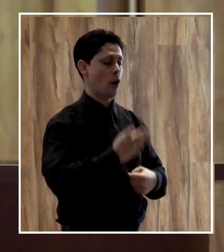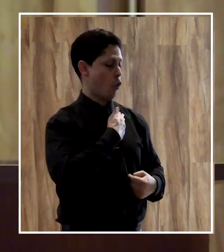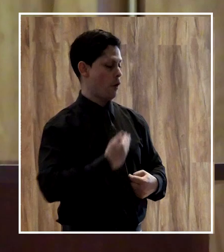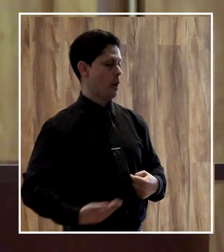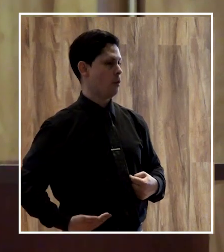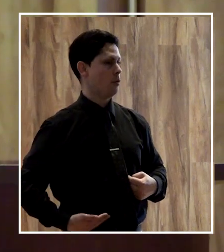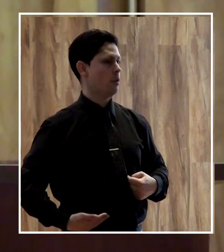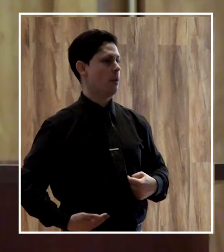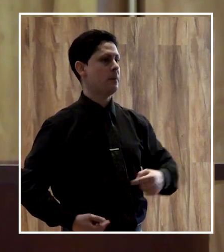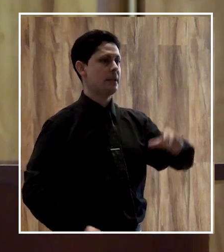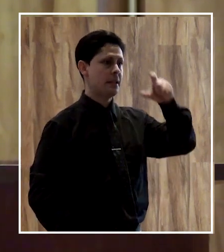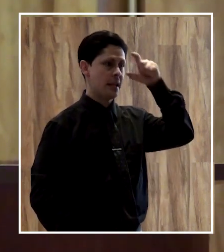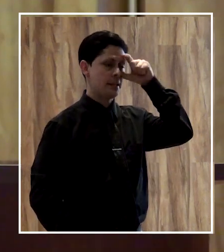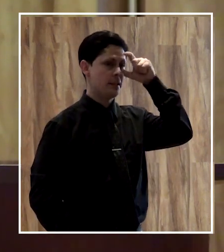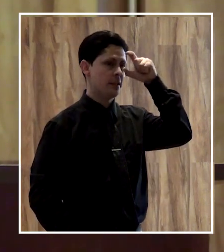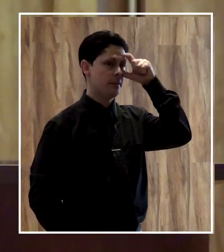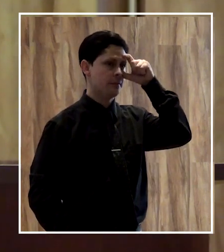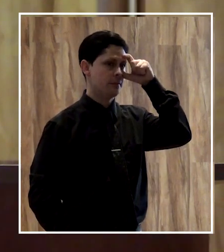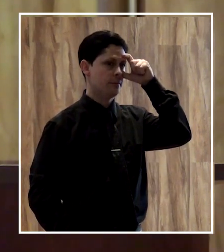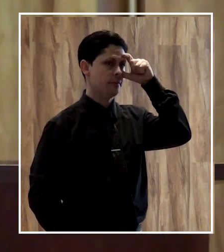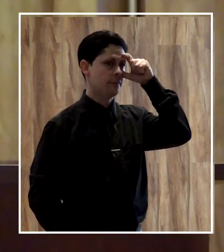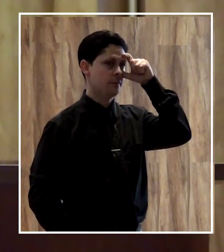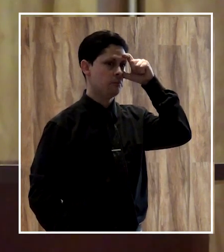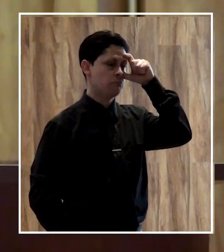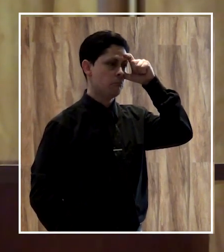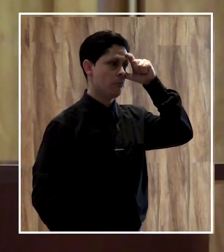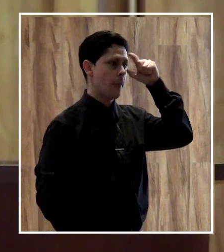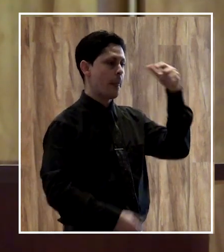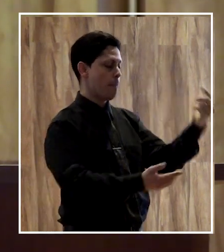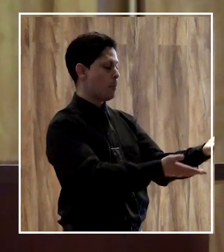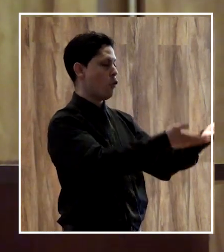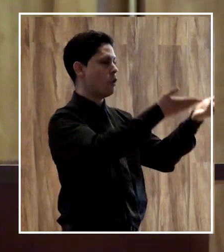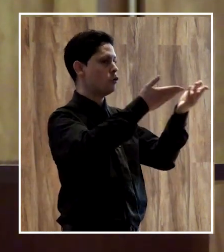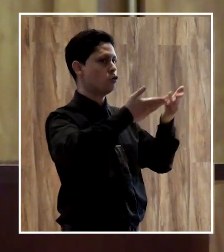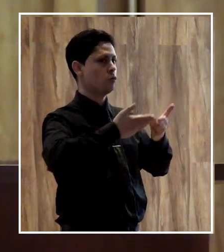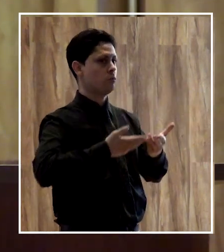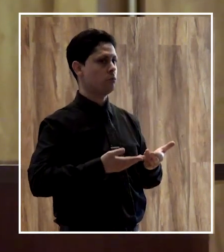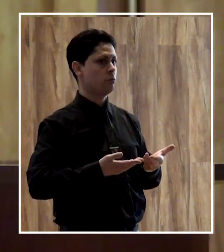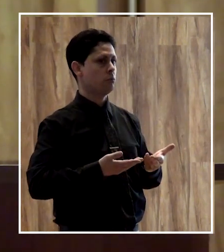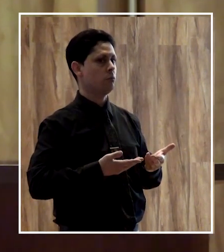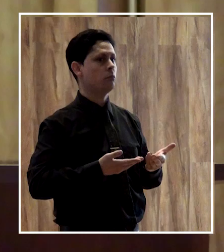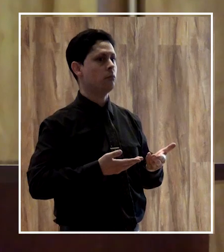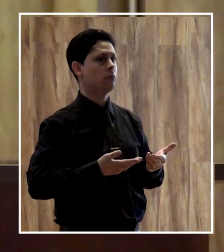el gobierno del presidente Allende me ofreció